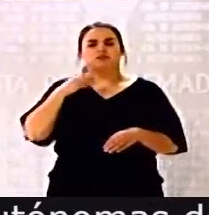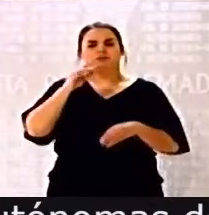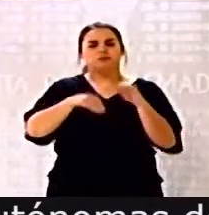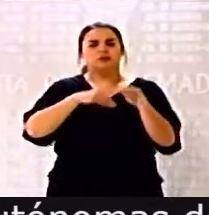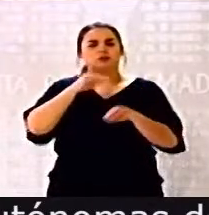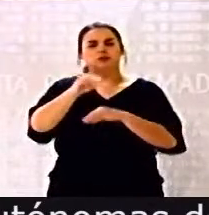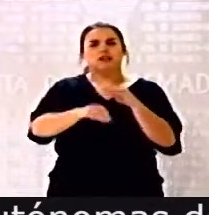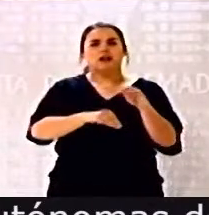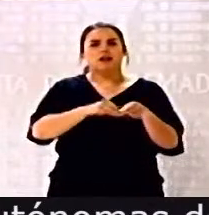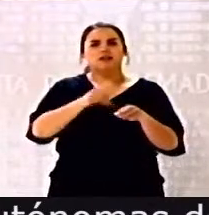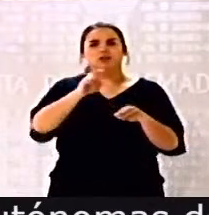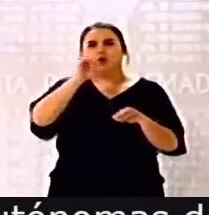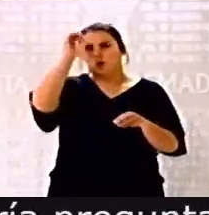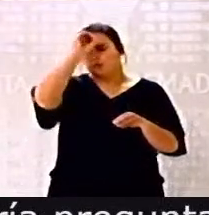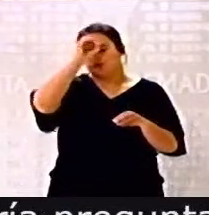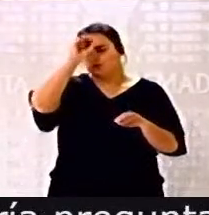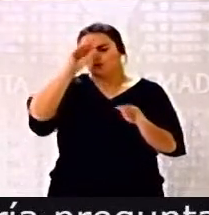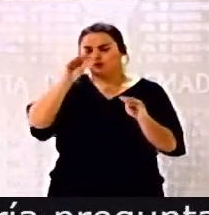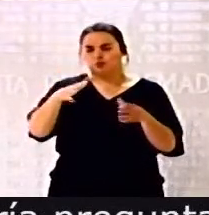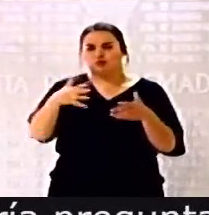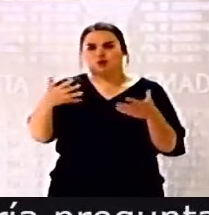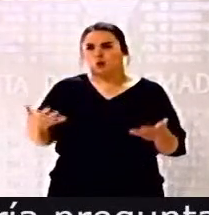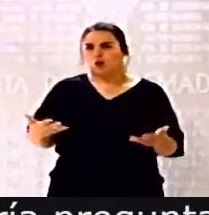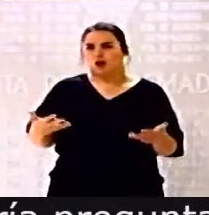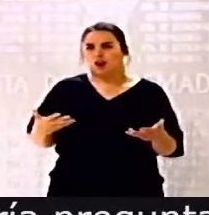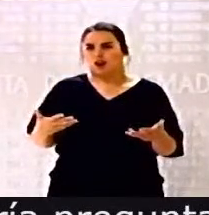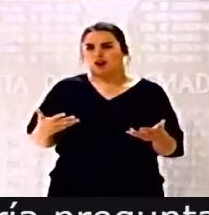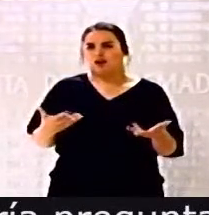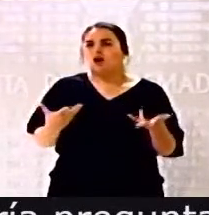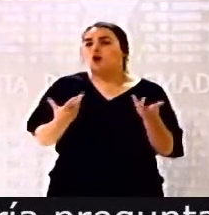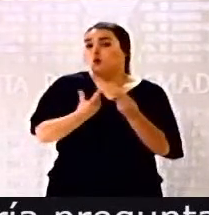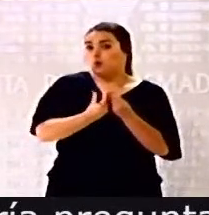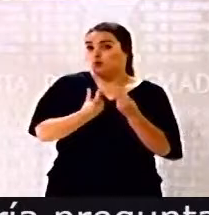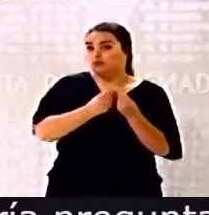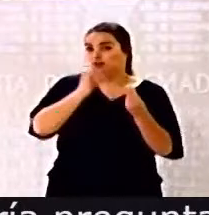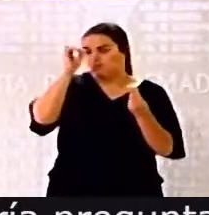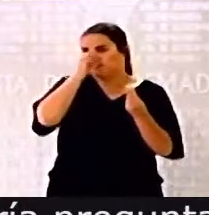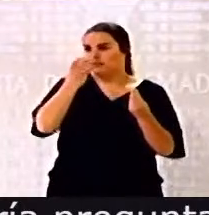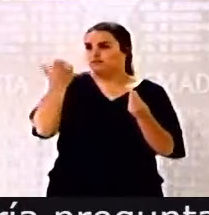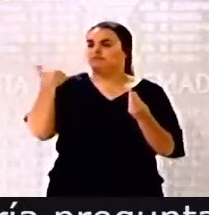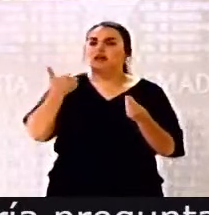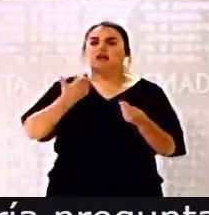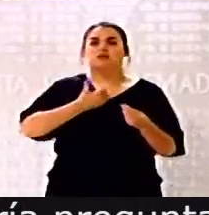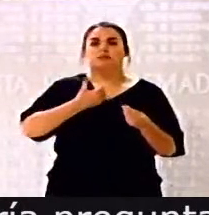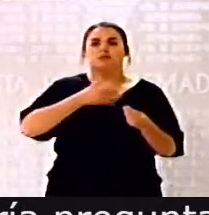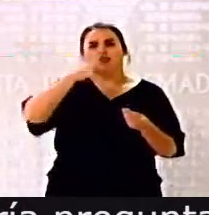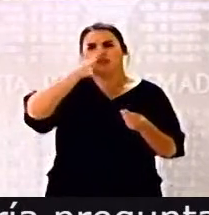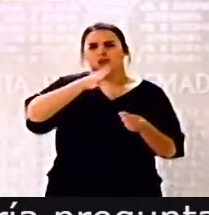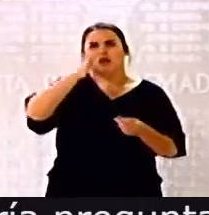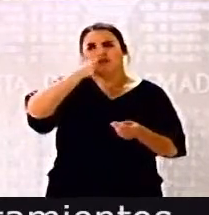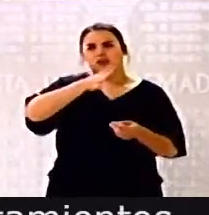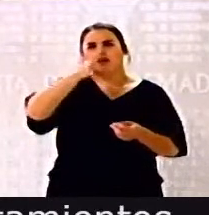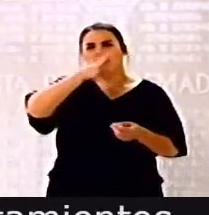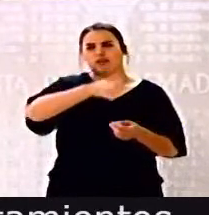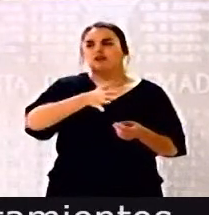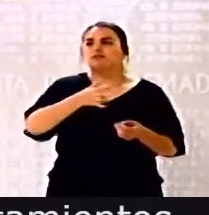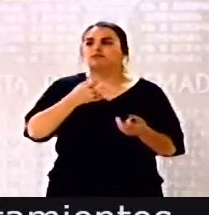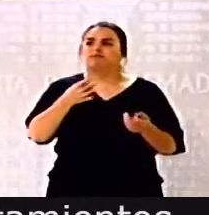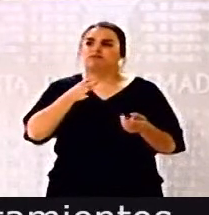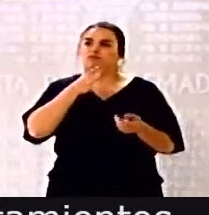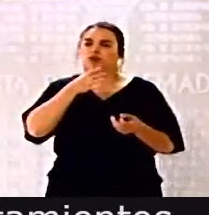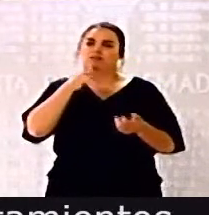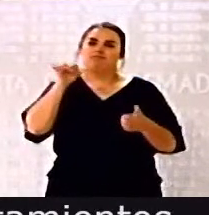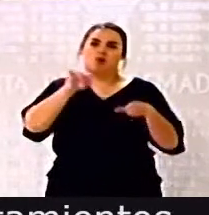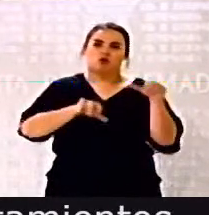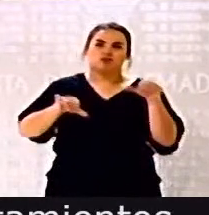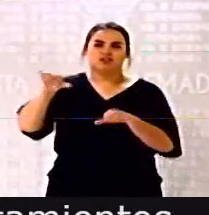preguntar qué opinión le merece a la Junta, que en los últimos días los ayuntamientos están denunciando pues la proliferación de